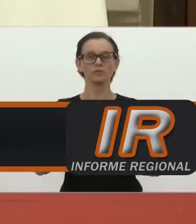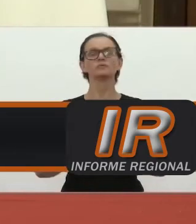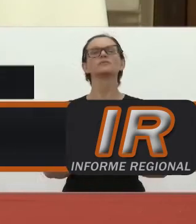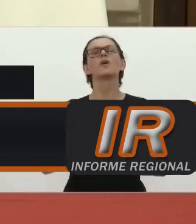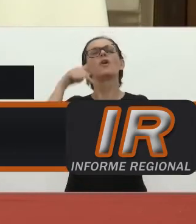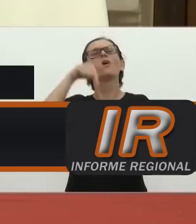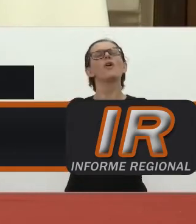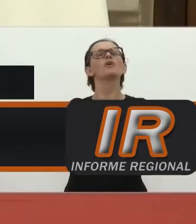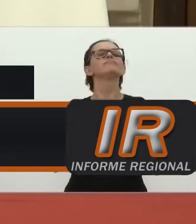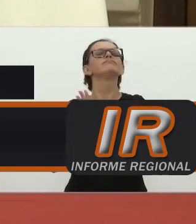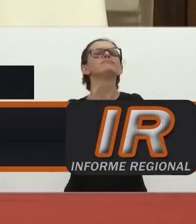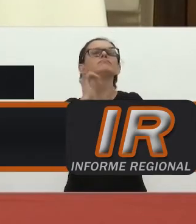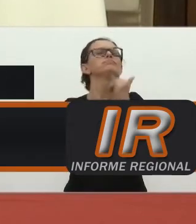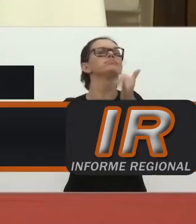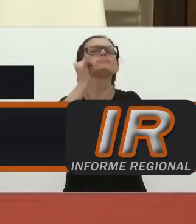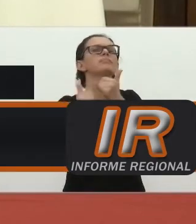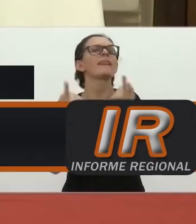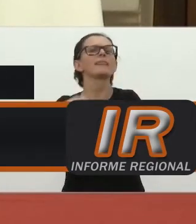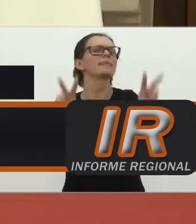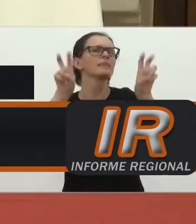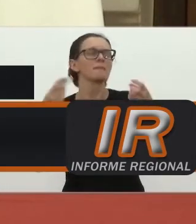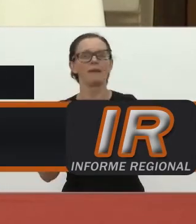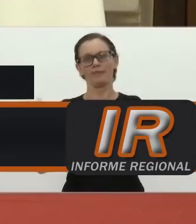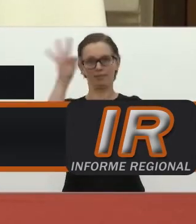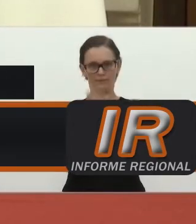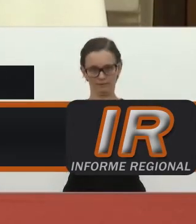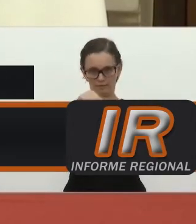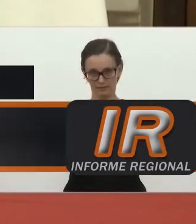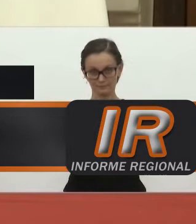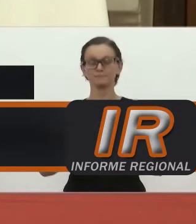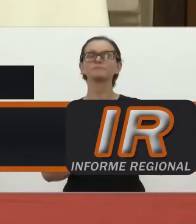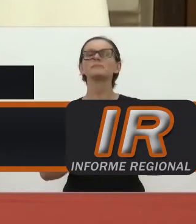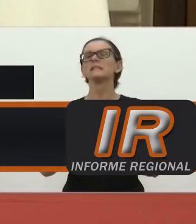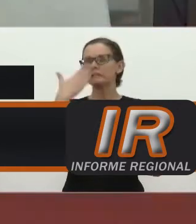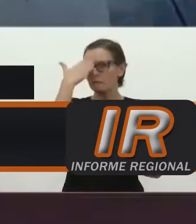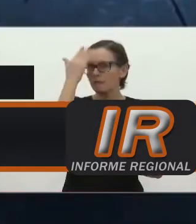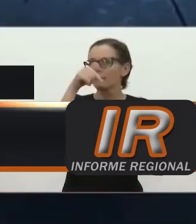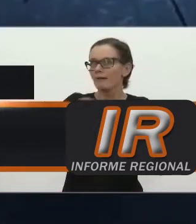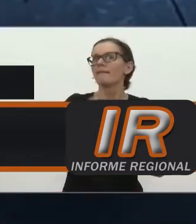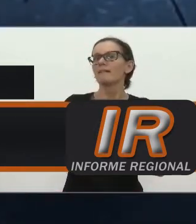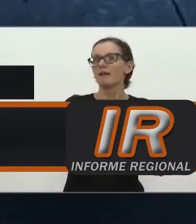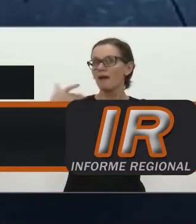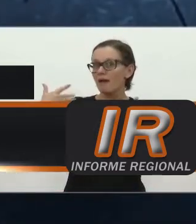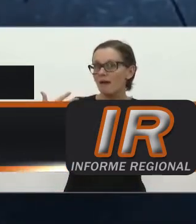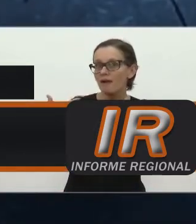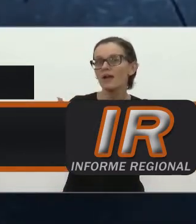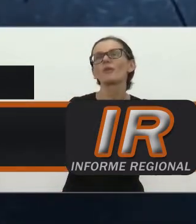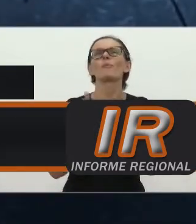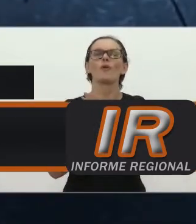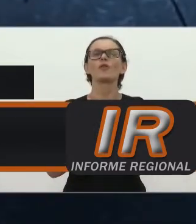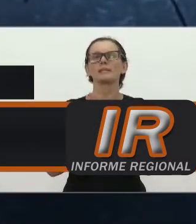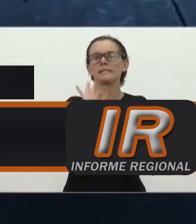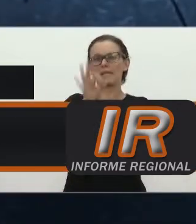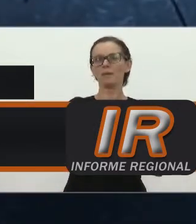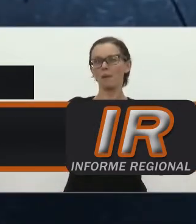Les voy a dar el informe de dengue, una enfermedad que, como sabemos, este año ya la estábamos esperando